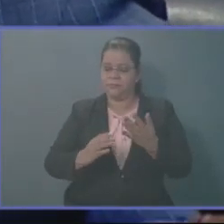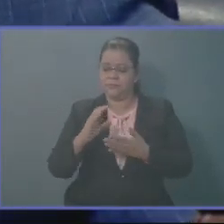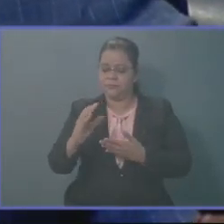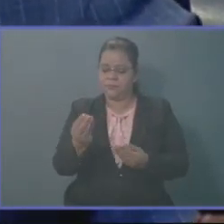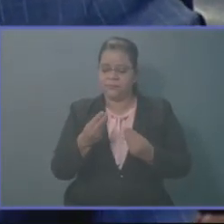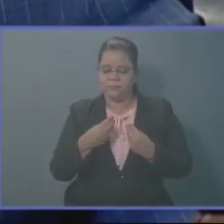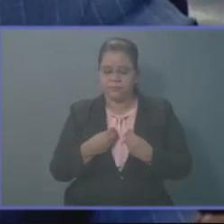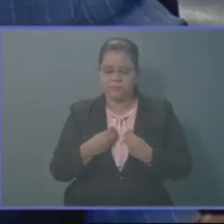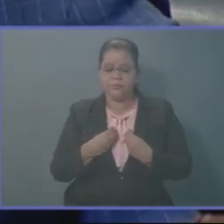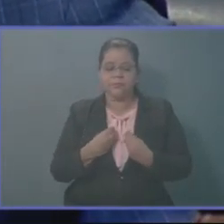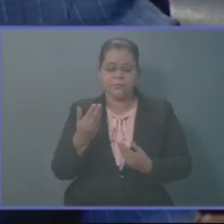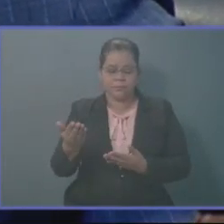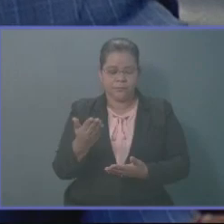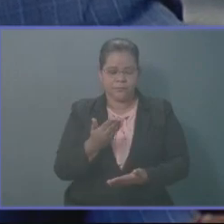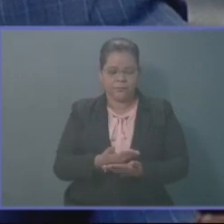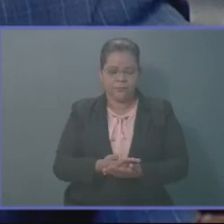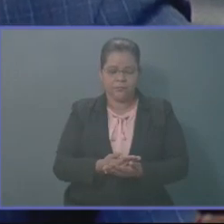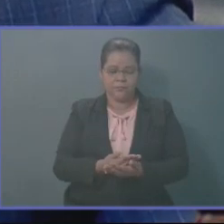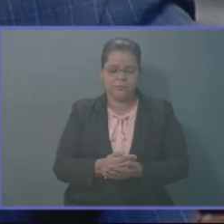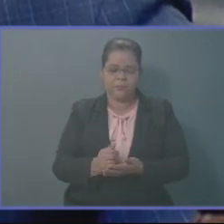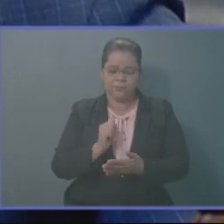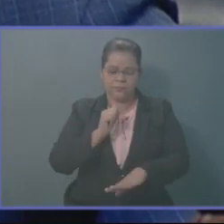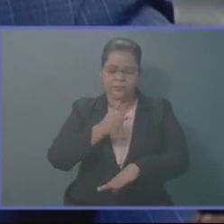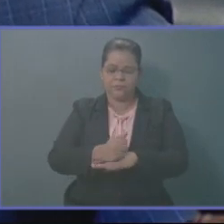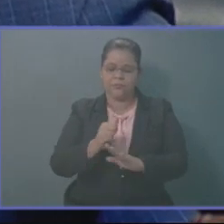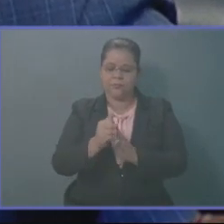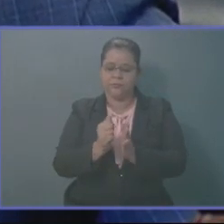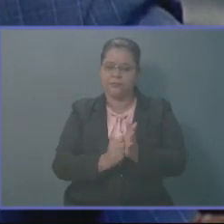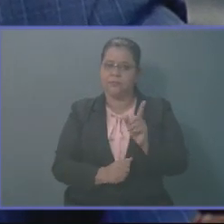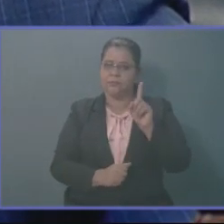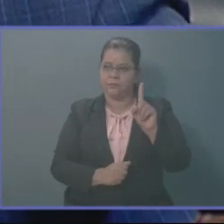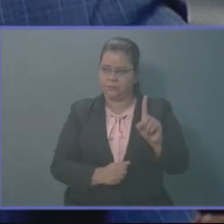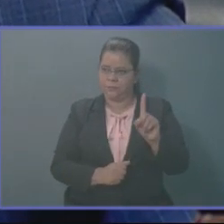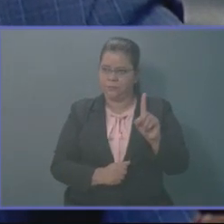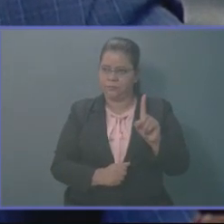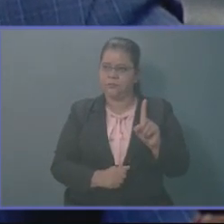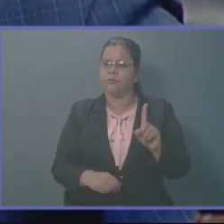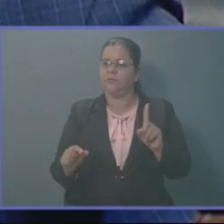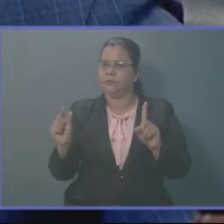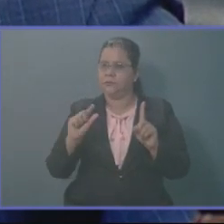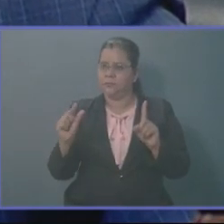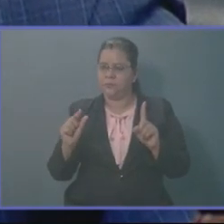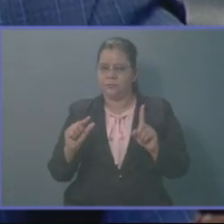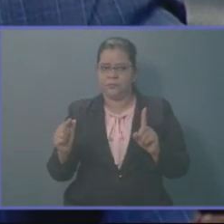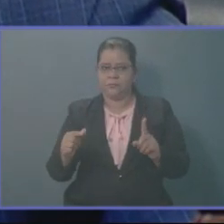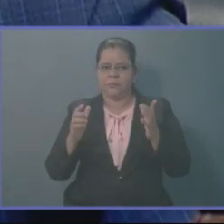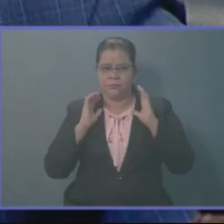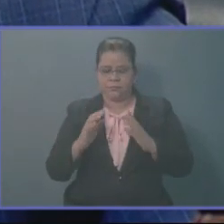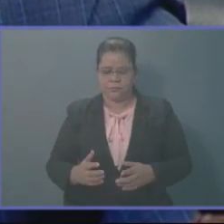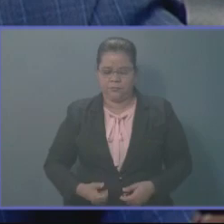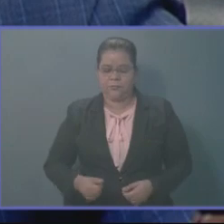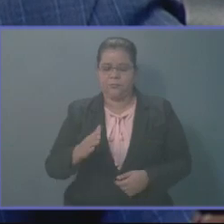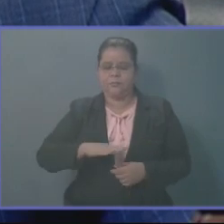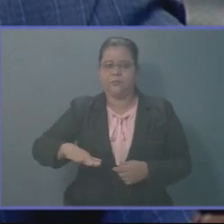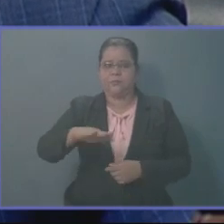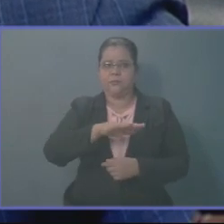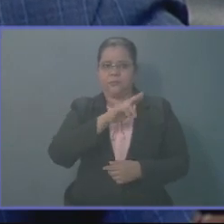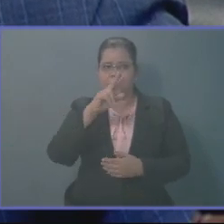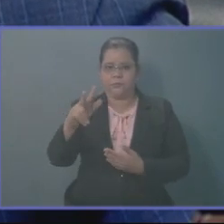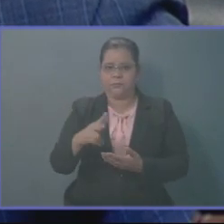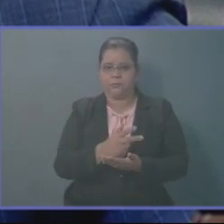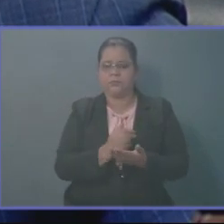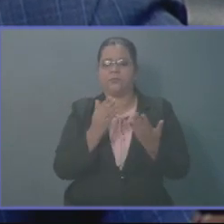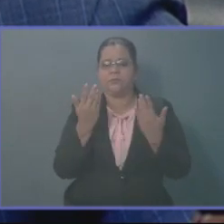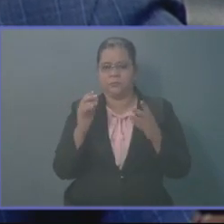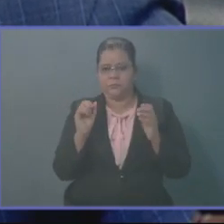constitucionales y a iniciativa, decreta, artículo 1, autorízase al órgano ejecutivo en el ramo de Hacienda para